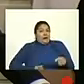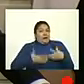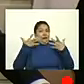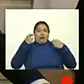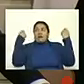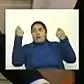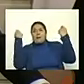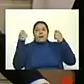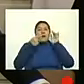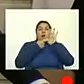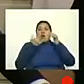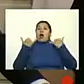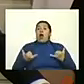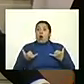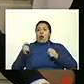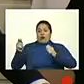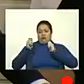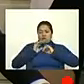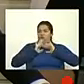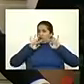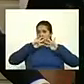y ahora como senador,